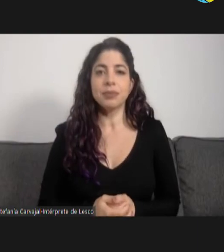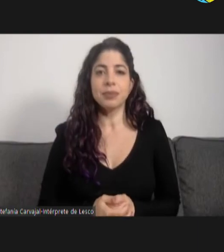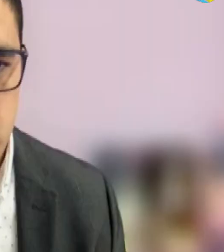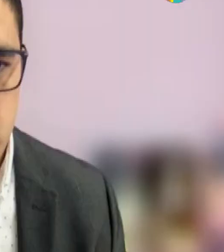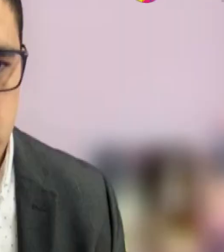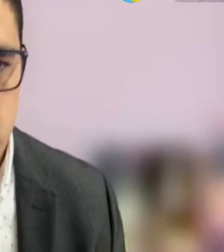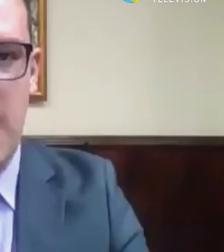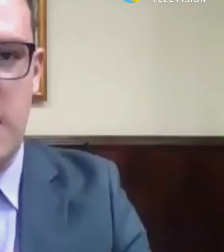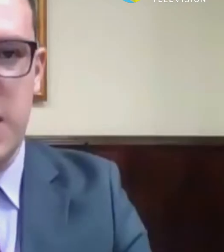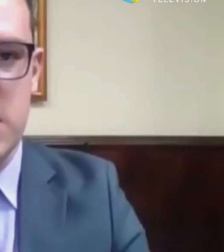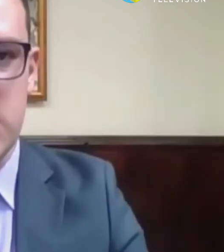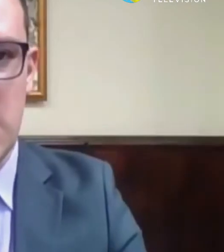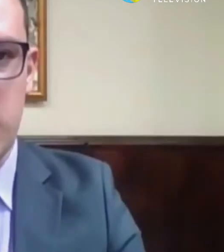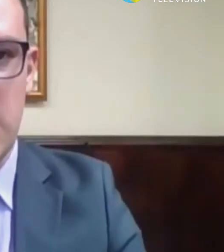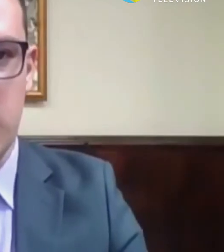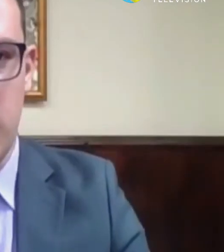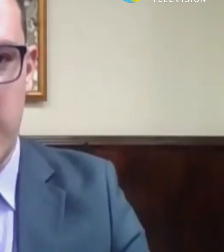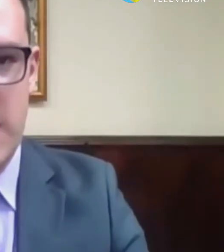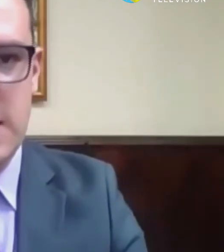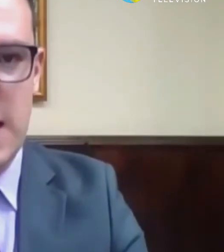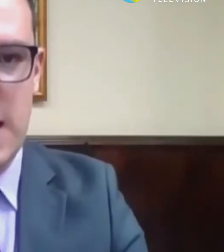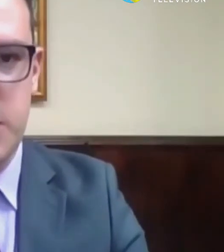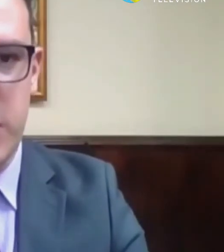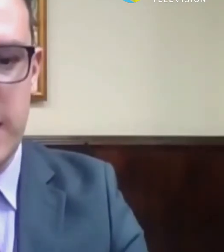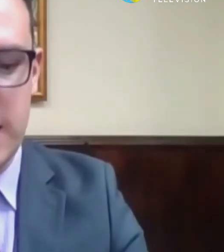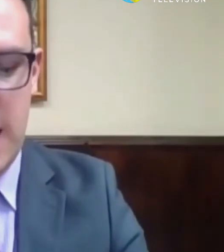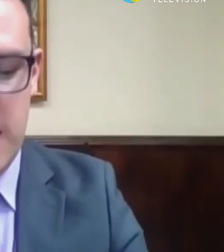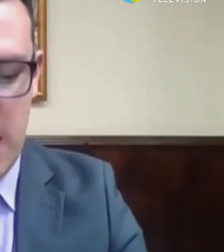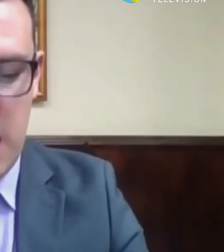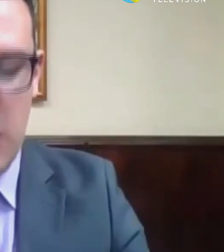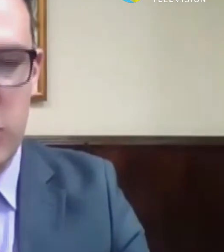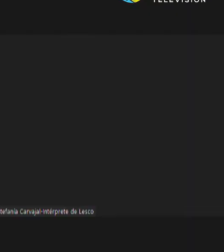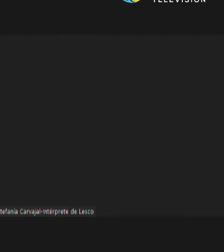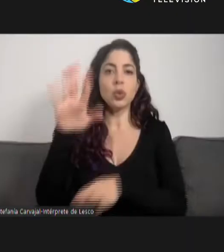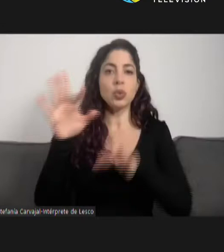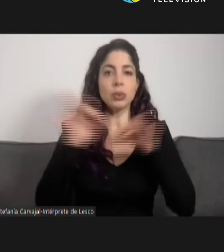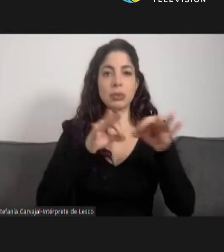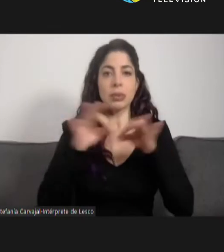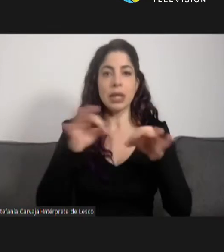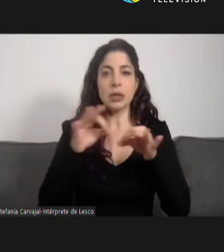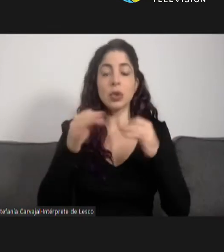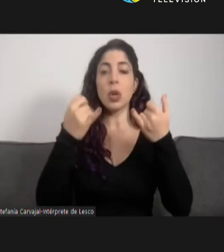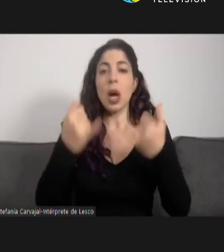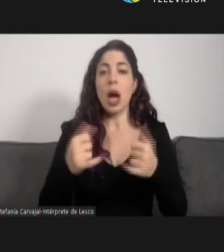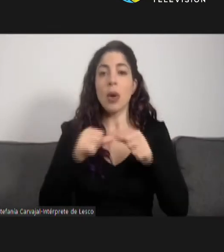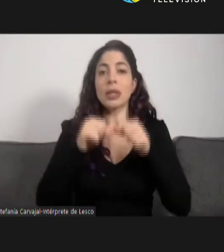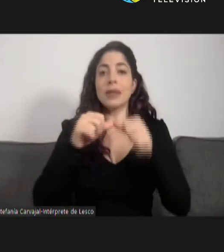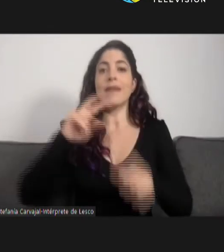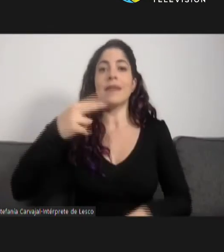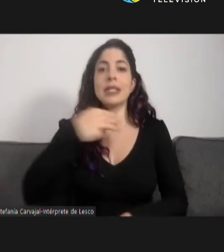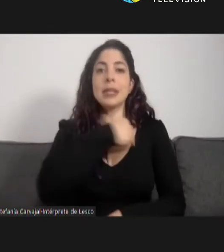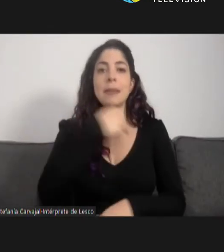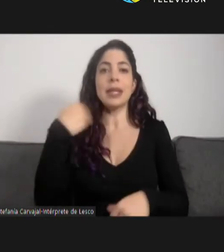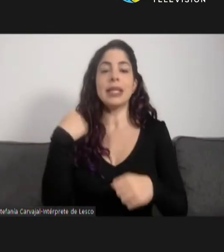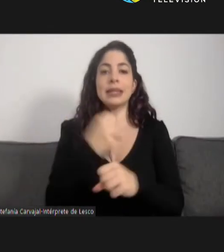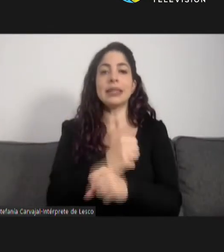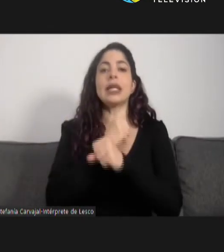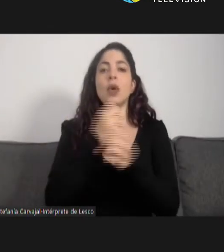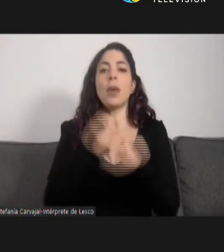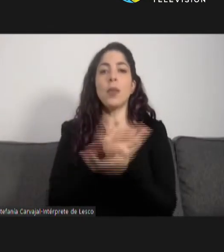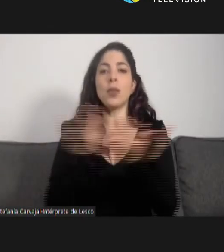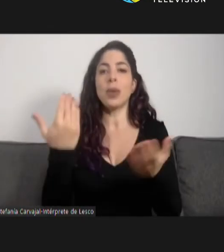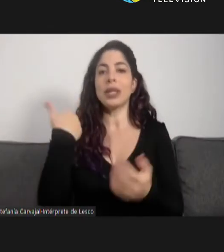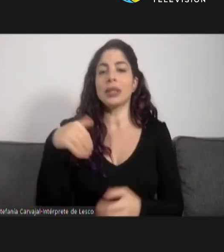Muchas gracias al ministro de Salud, del doctor Daniel Salas, por el detalle. Continuamos con el viceministro de Seguridad Pública, el